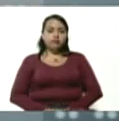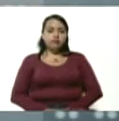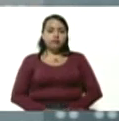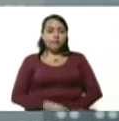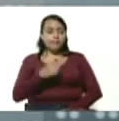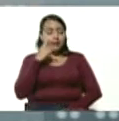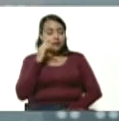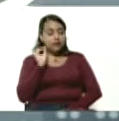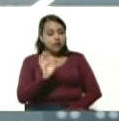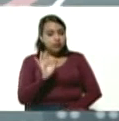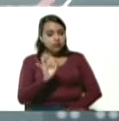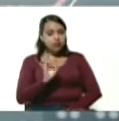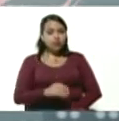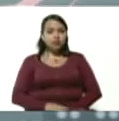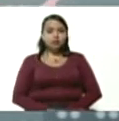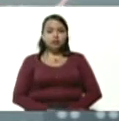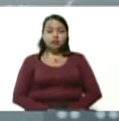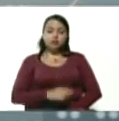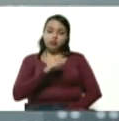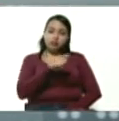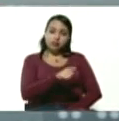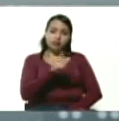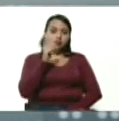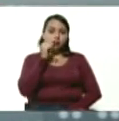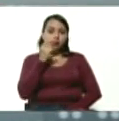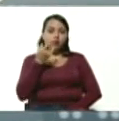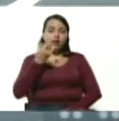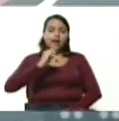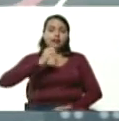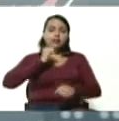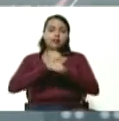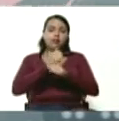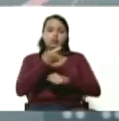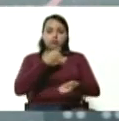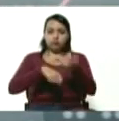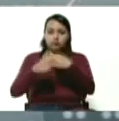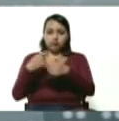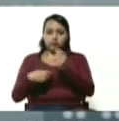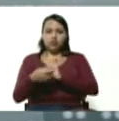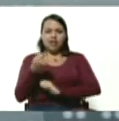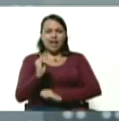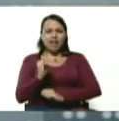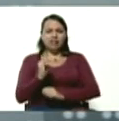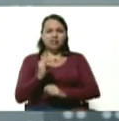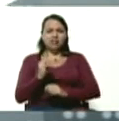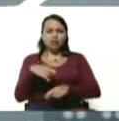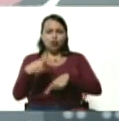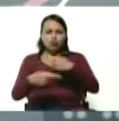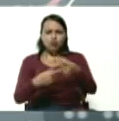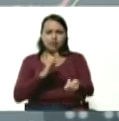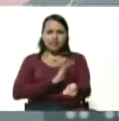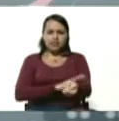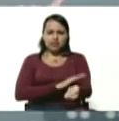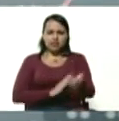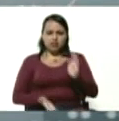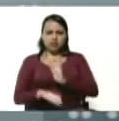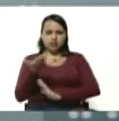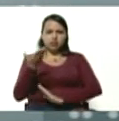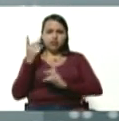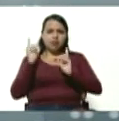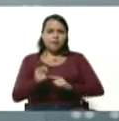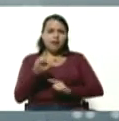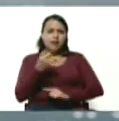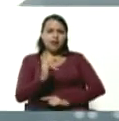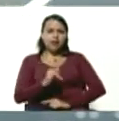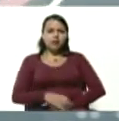pendientes. Este señor era un comerciante, también tenía antecedentes de hipertensión arterial. Para haber sido